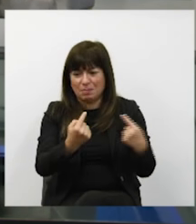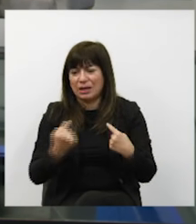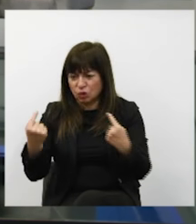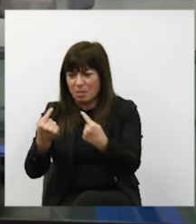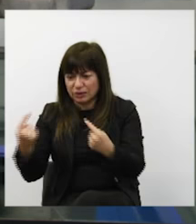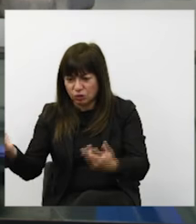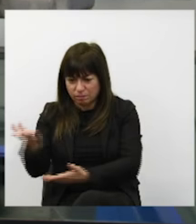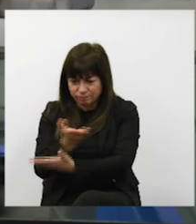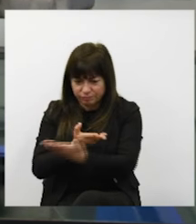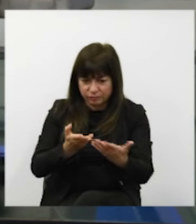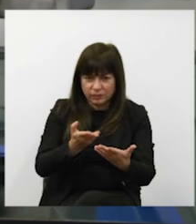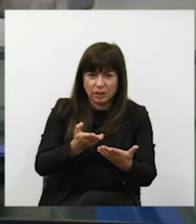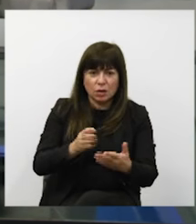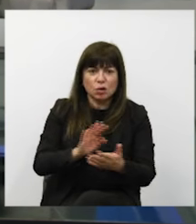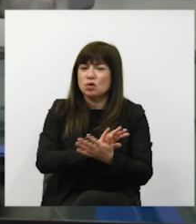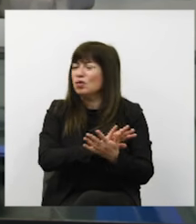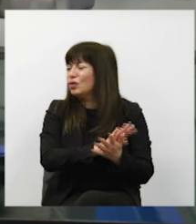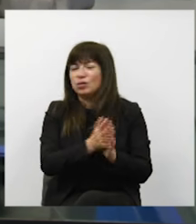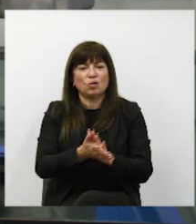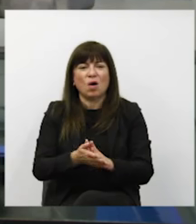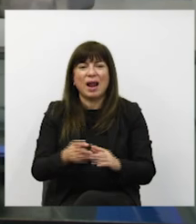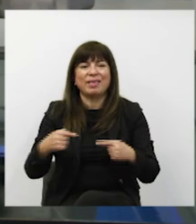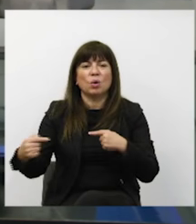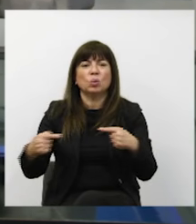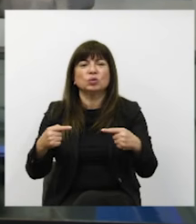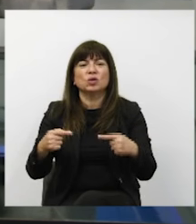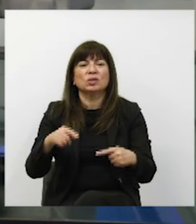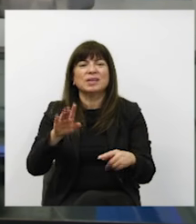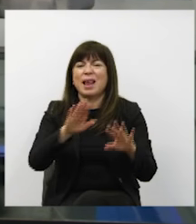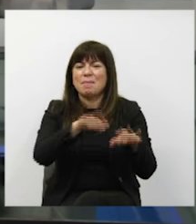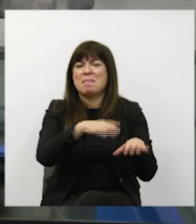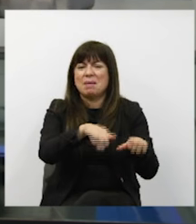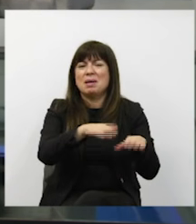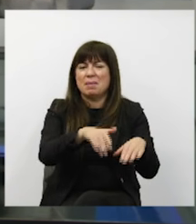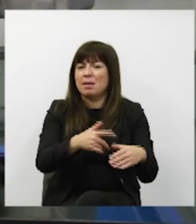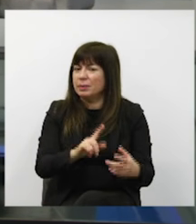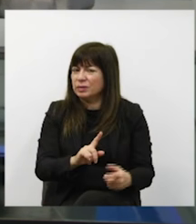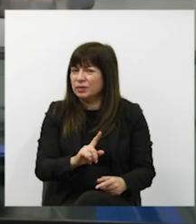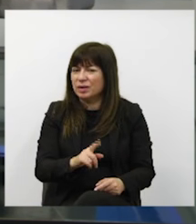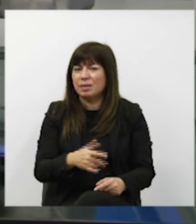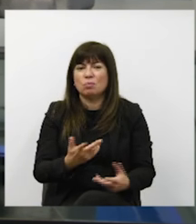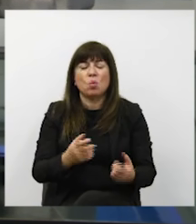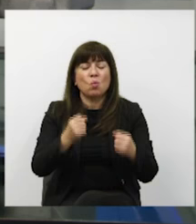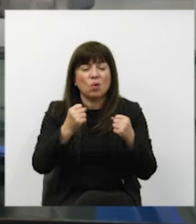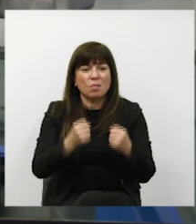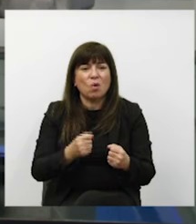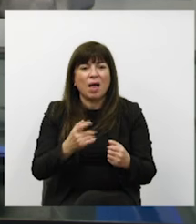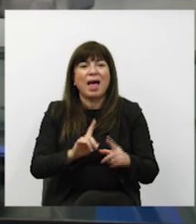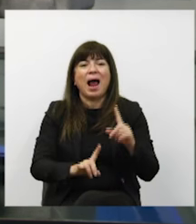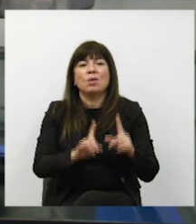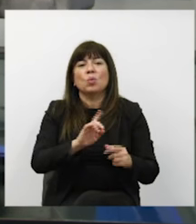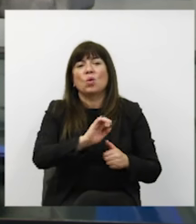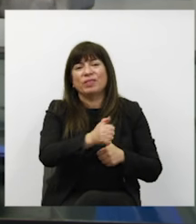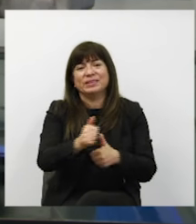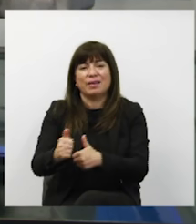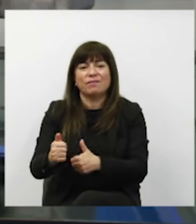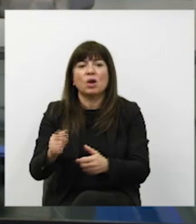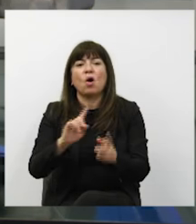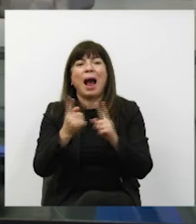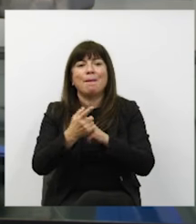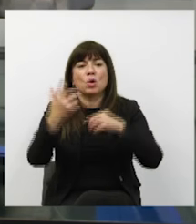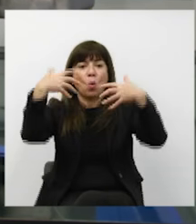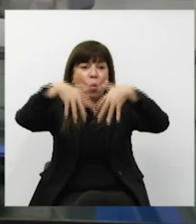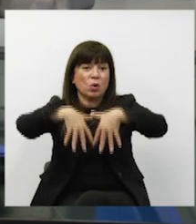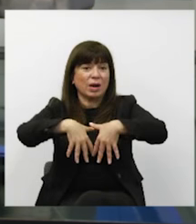simultáneamente y que no toda la discusión sea, ¿no es cierto?, el proceso constitucional, finalmente, es muy probable que todos estos desafíos, cambiar el currículum o